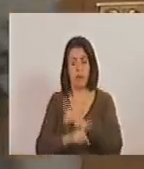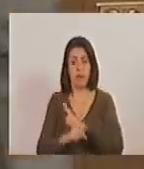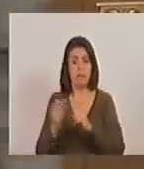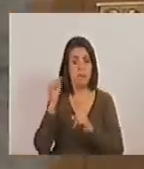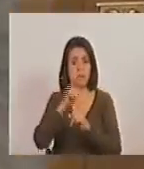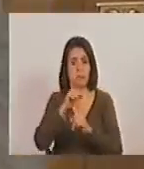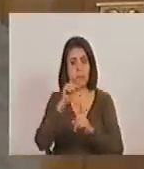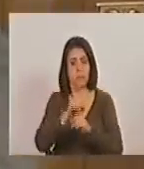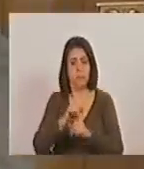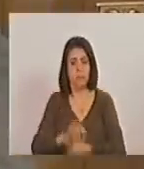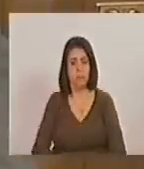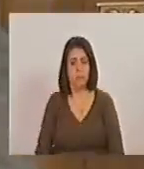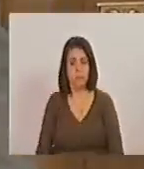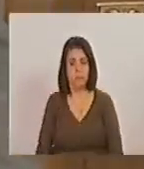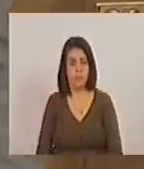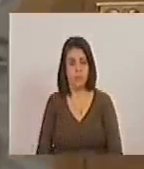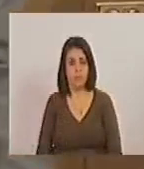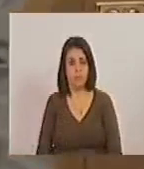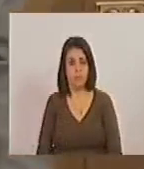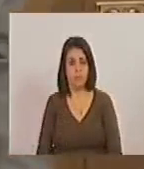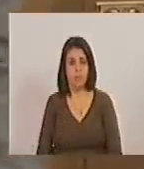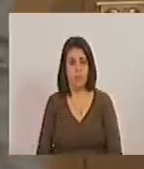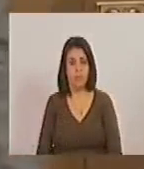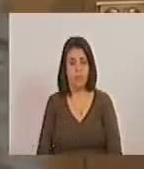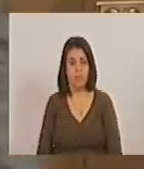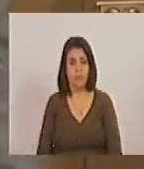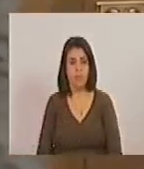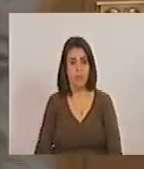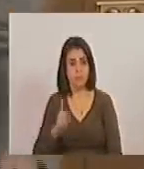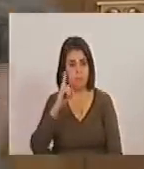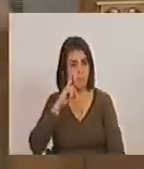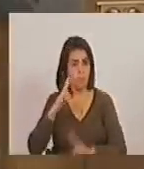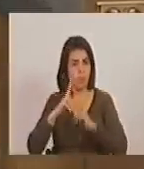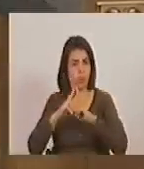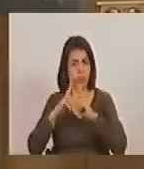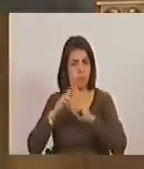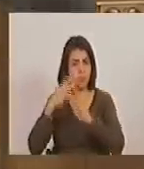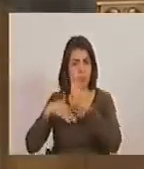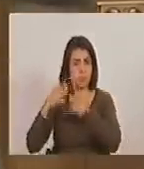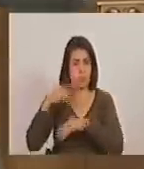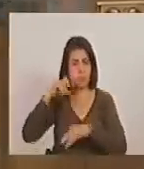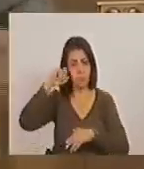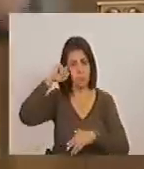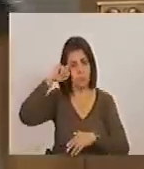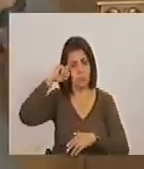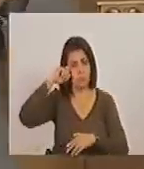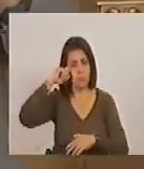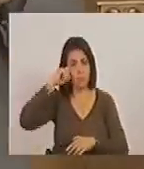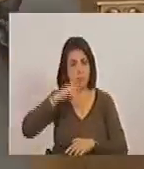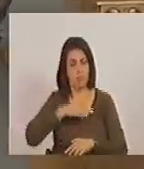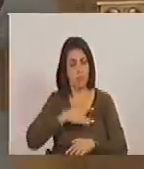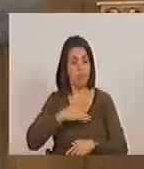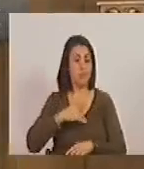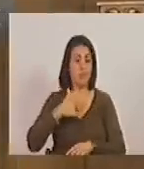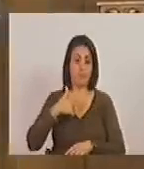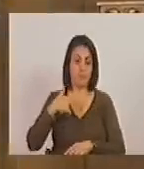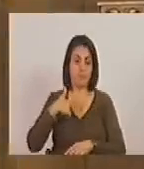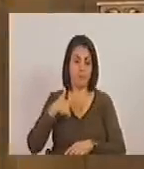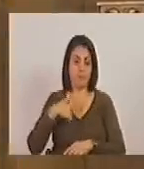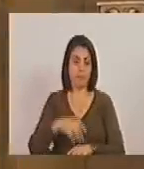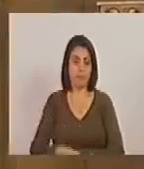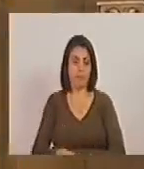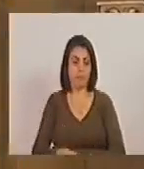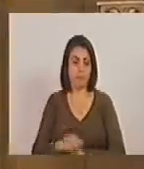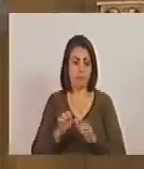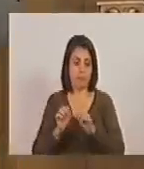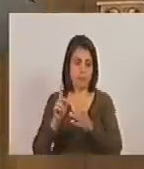lucha. Por cierto, para los que lo conocimos, no sé si les quedó la sensación que me quedó a mí con